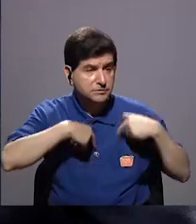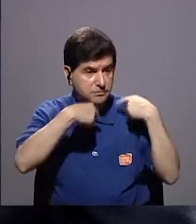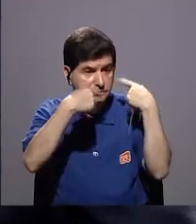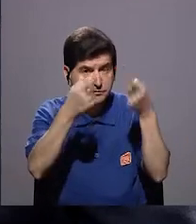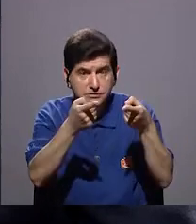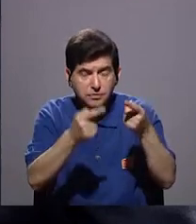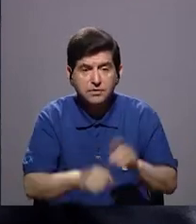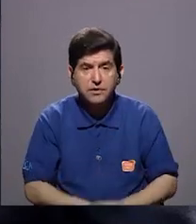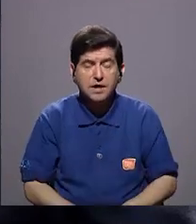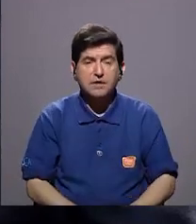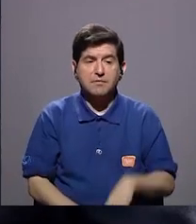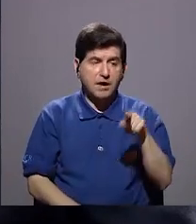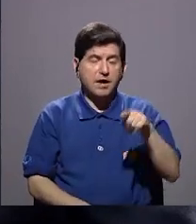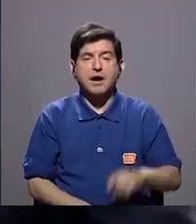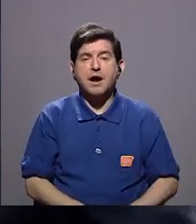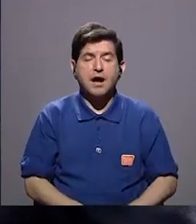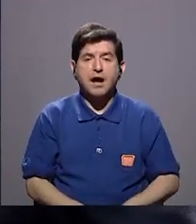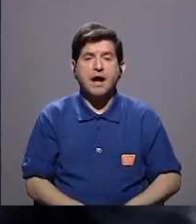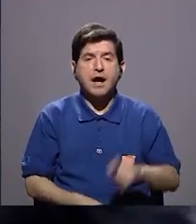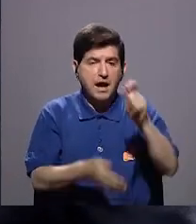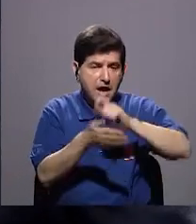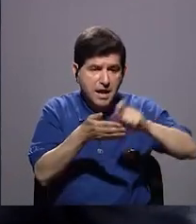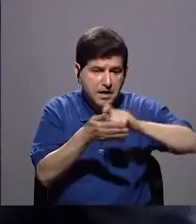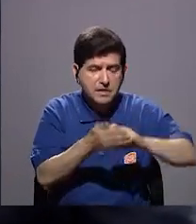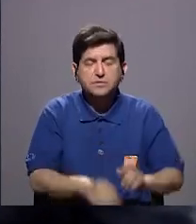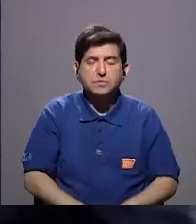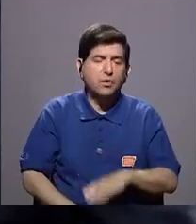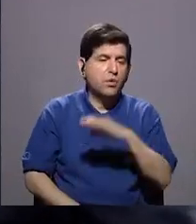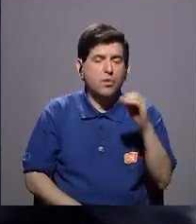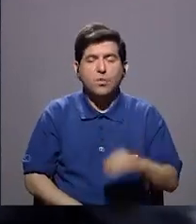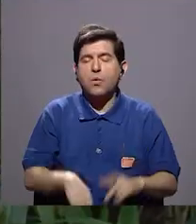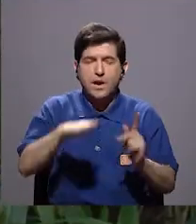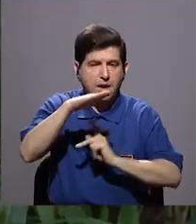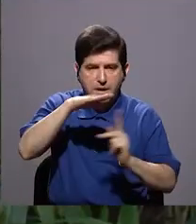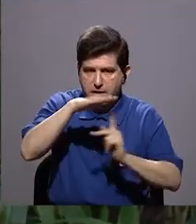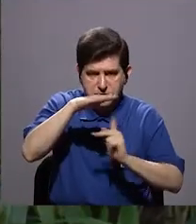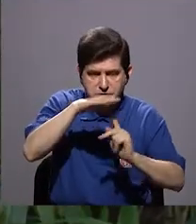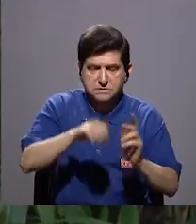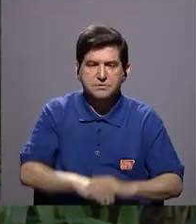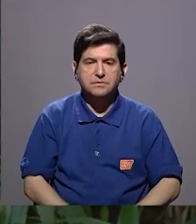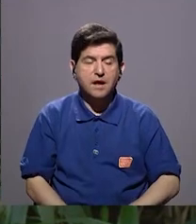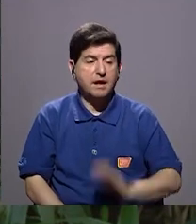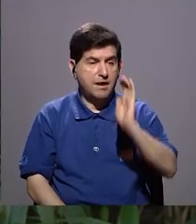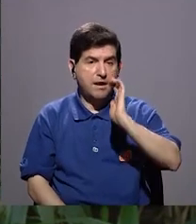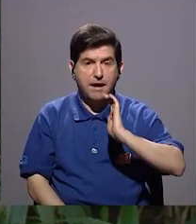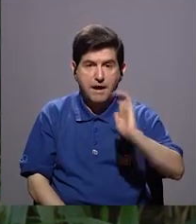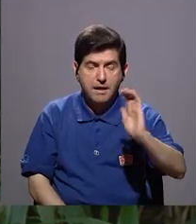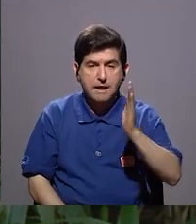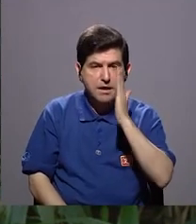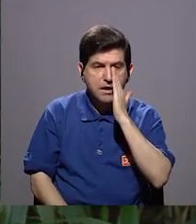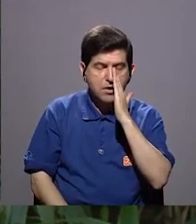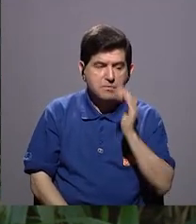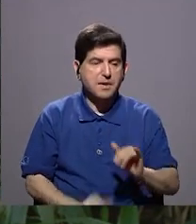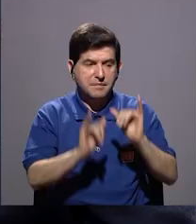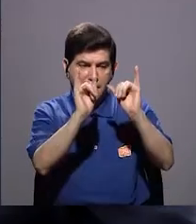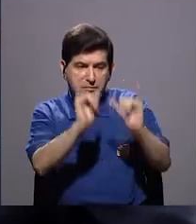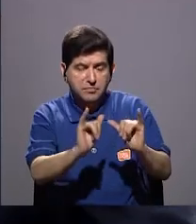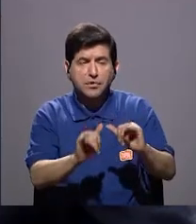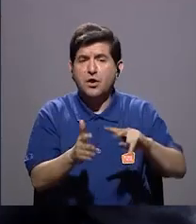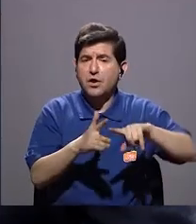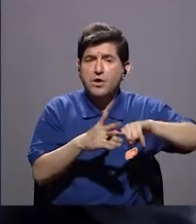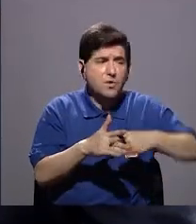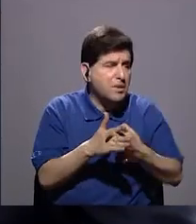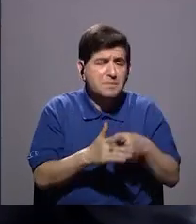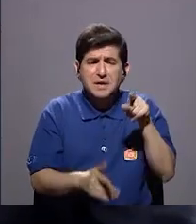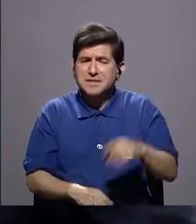llevar al centro educativo, ya sea al materno o al pre-kinder o al kinder, sea un niño que donde la mamá lo deje no